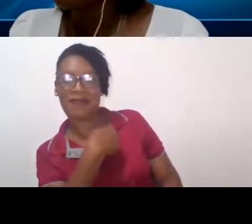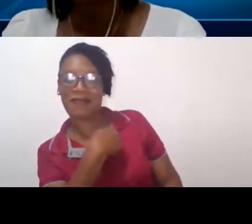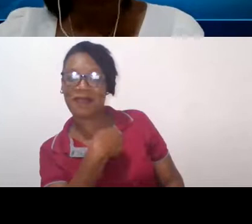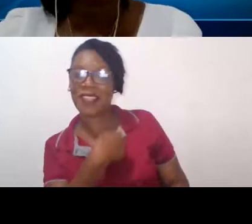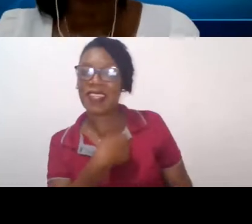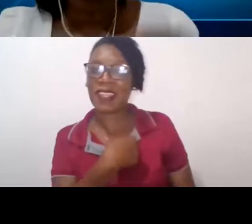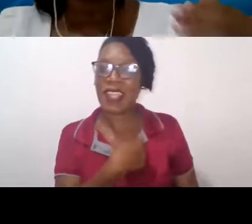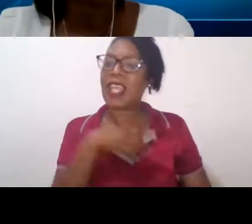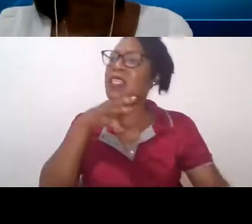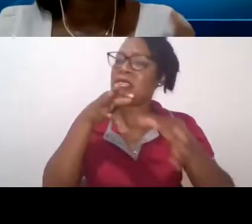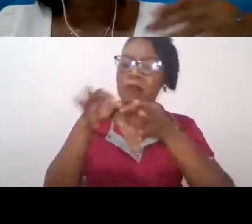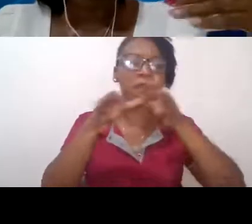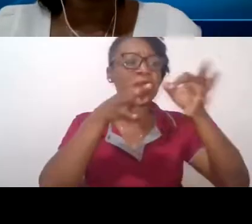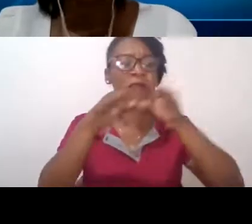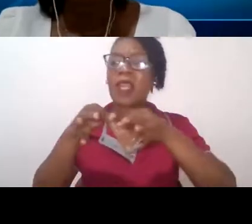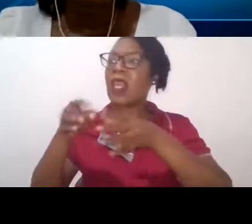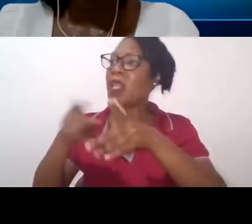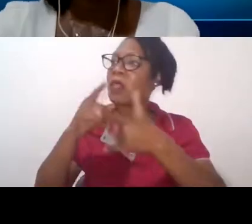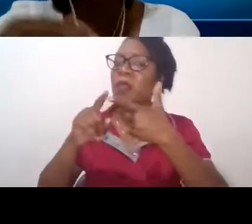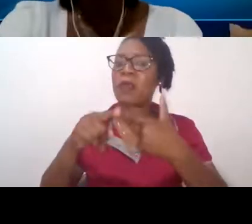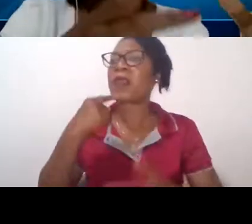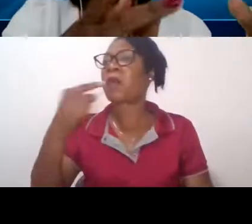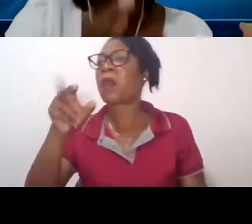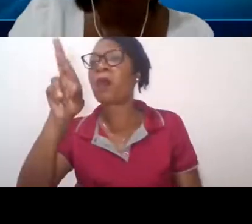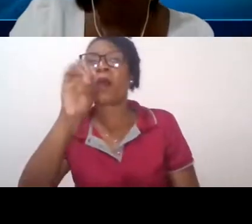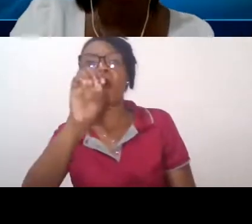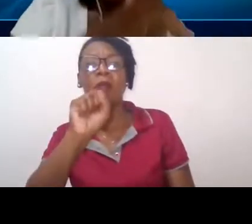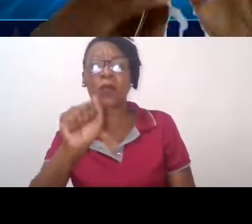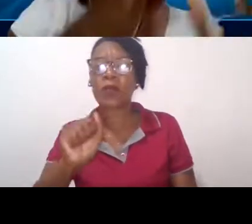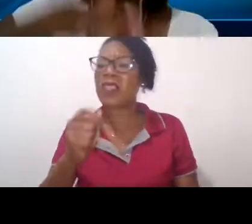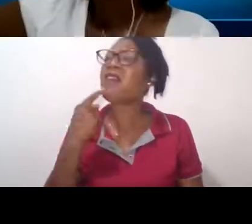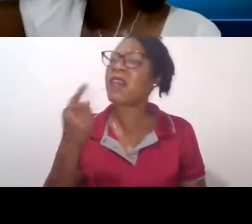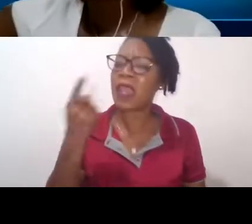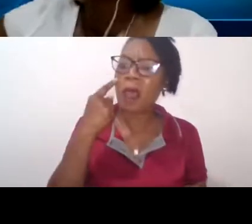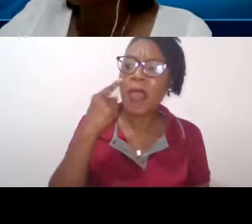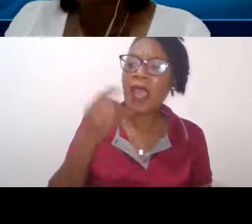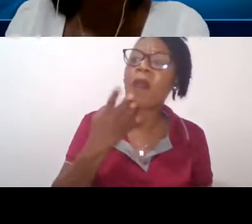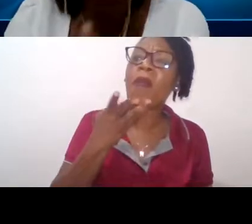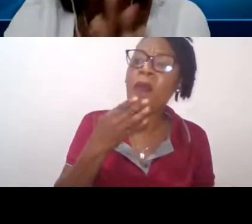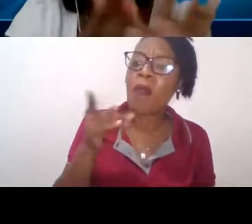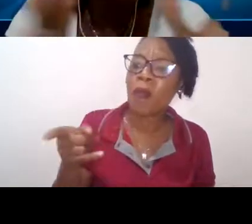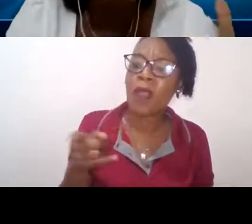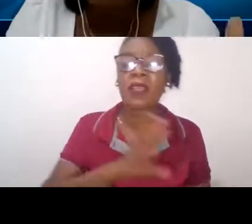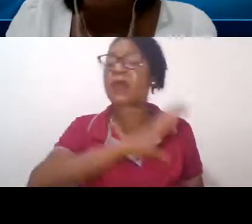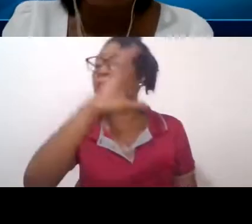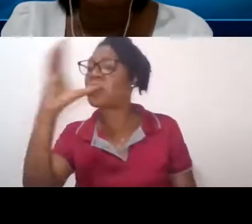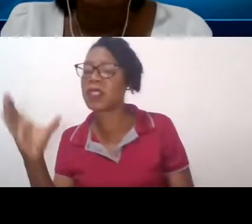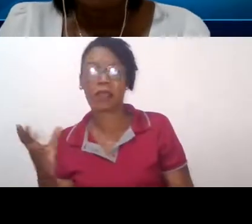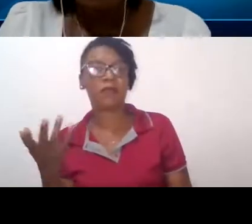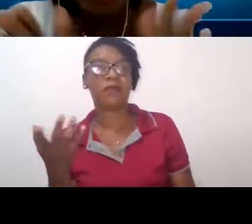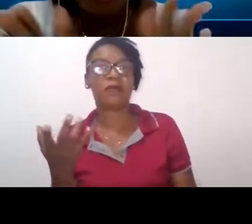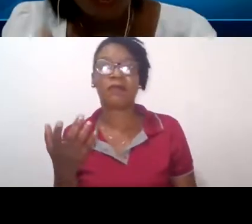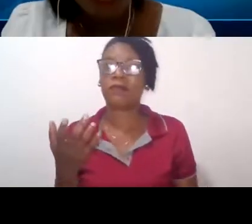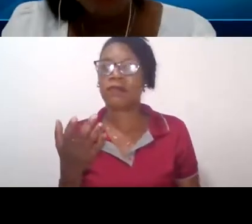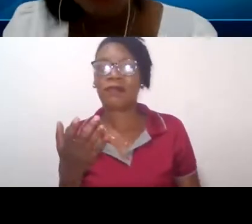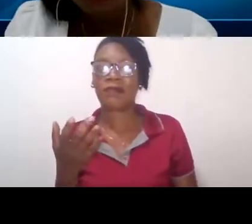¿verdad, compañeros? Bueno, tomemos en cuenta como rosa. Vean el color que anda rosa. Vea, ese es el color del cielo. Y tomaba algún elemento